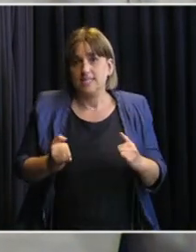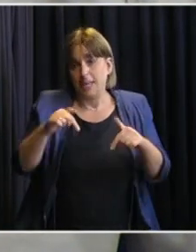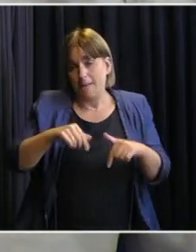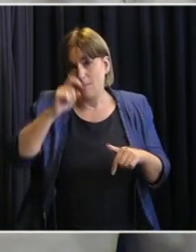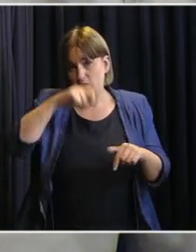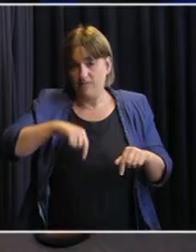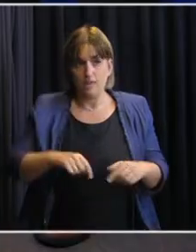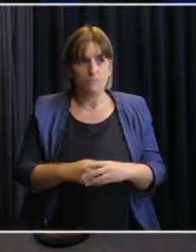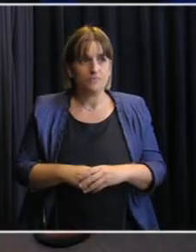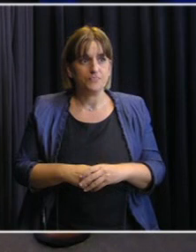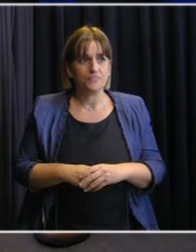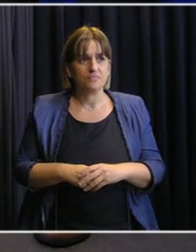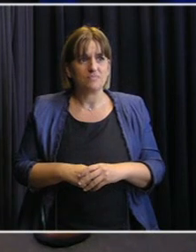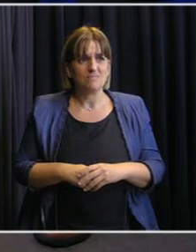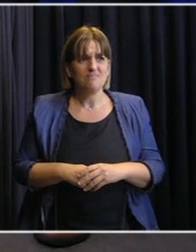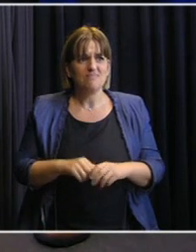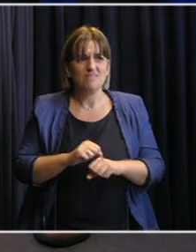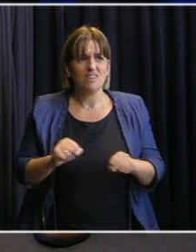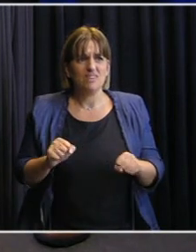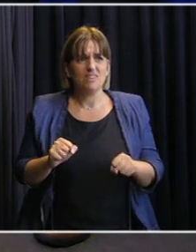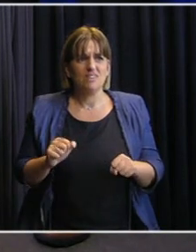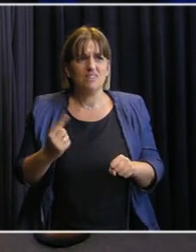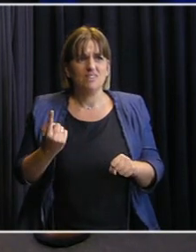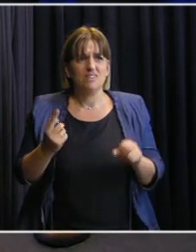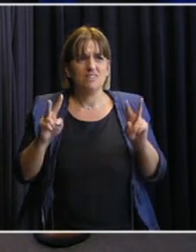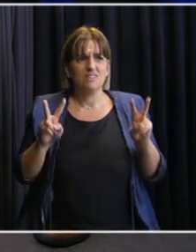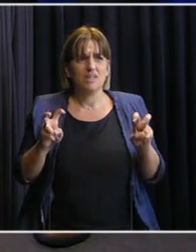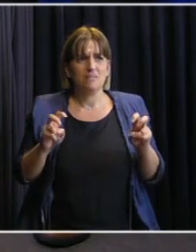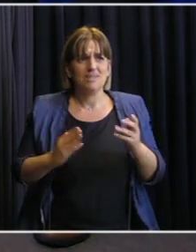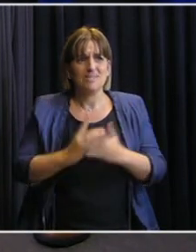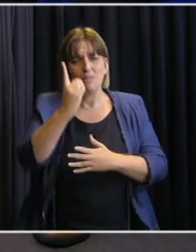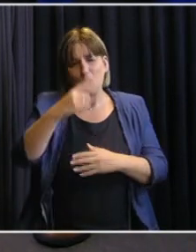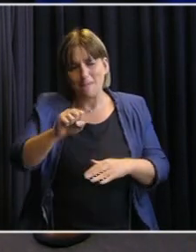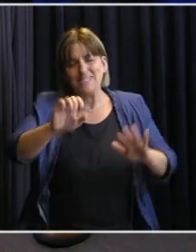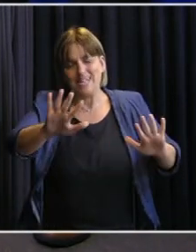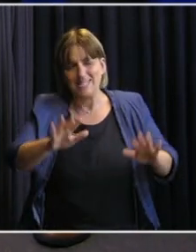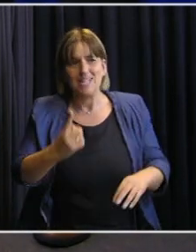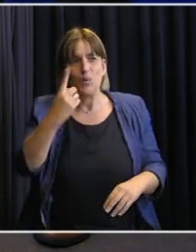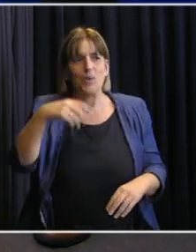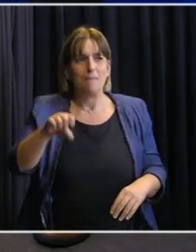agradecemos. Siempre tenemos una vez.